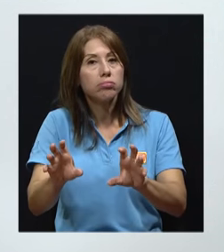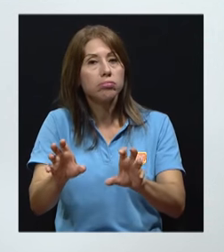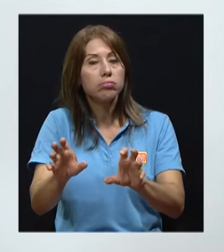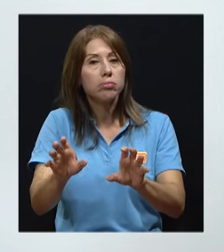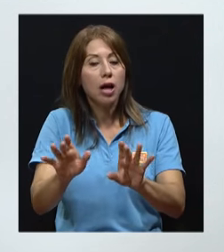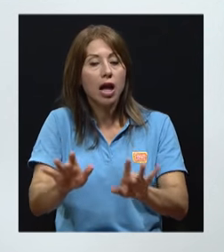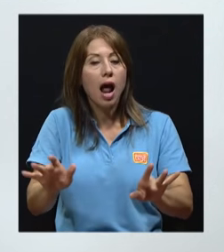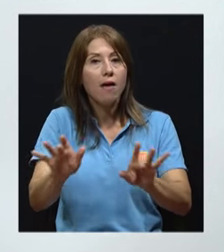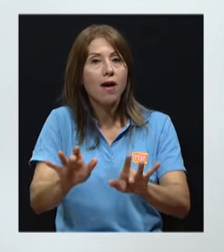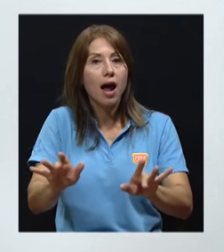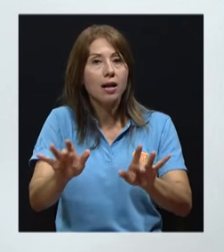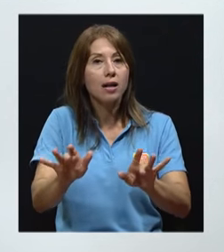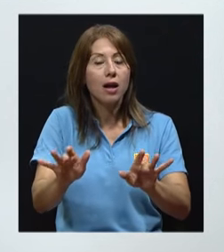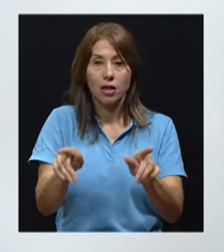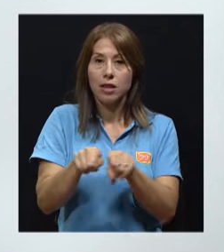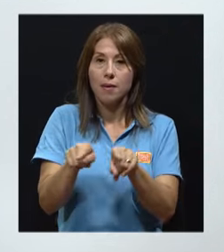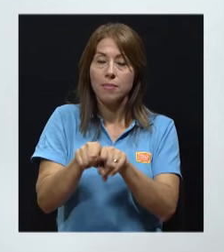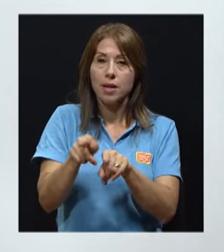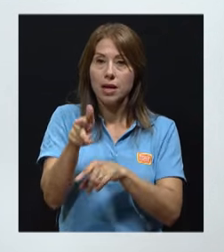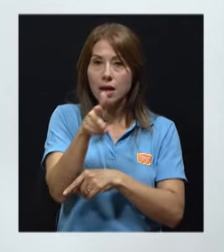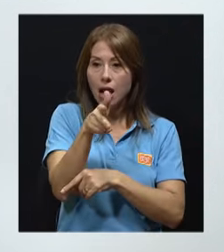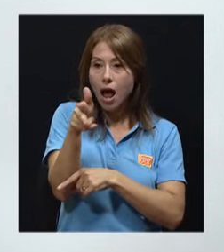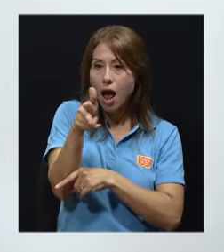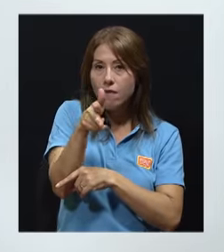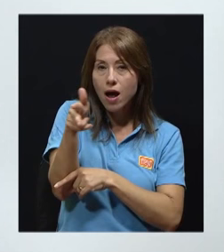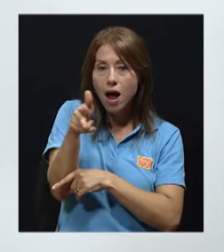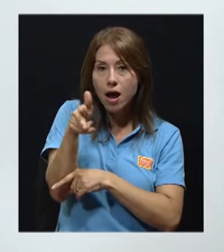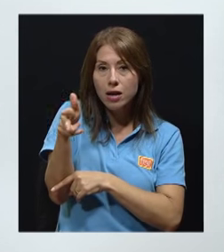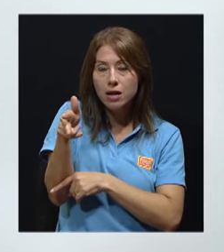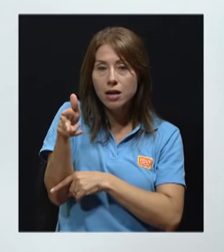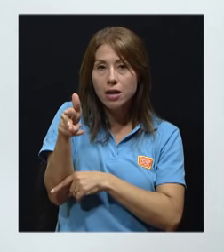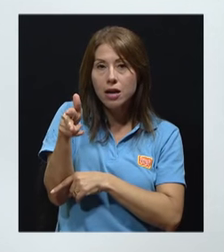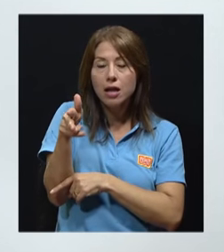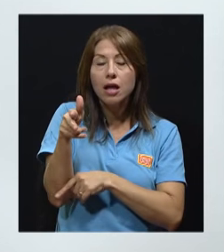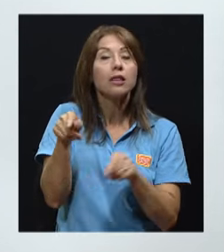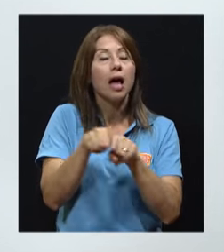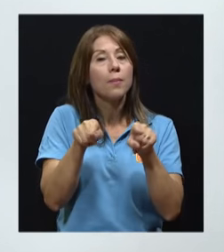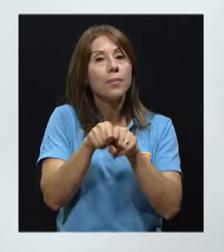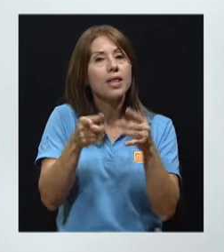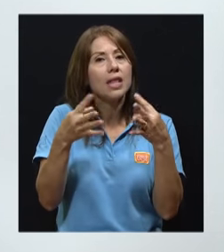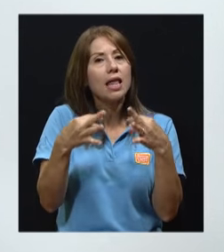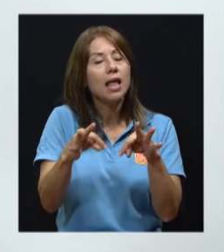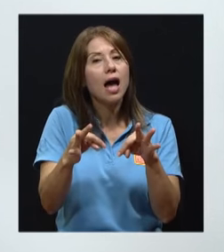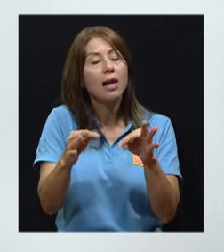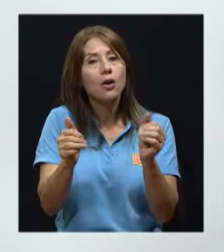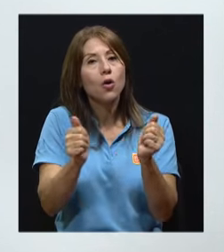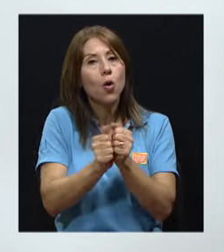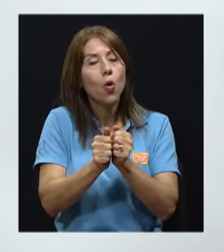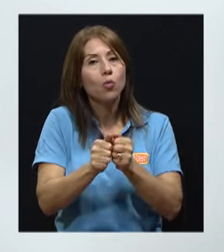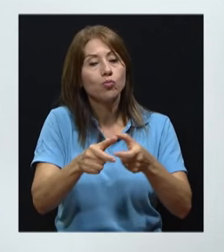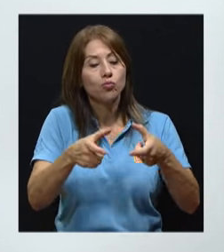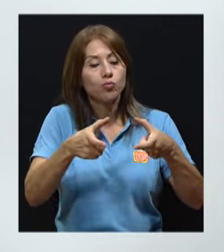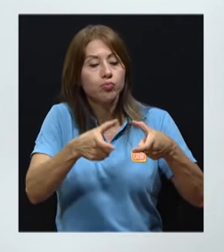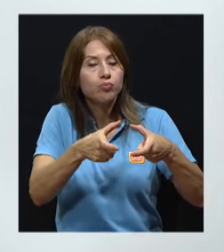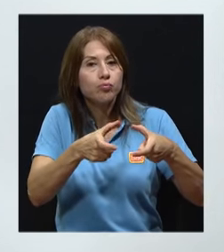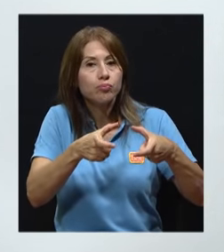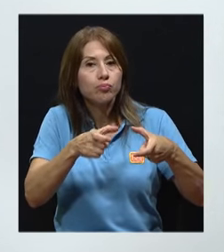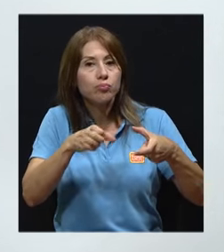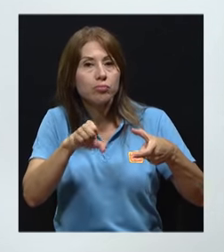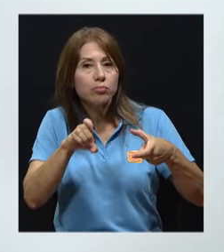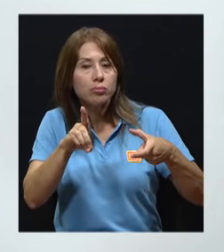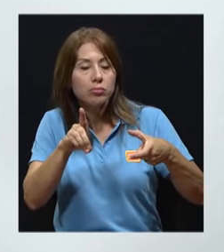en digital o con video Sino tratar de grabar también en memoria